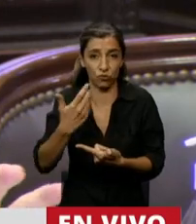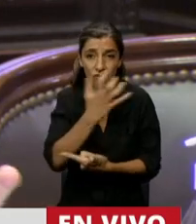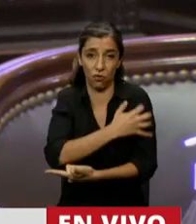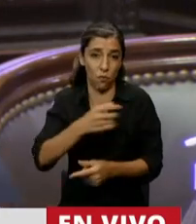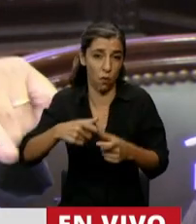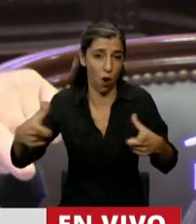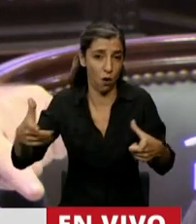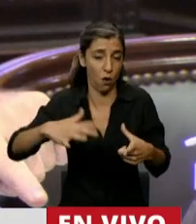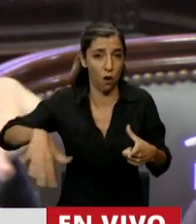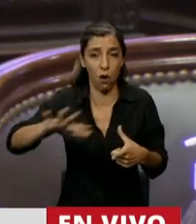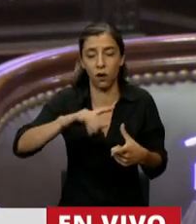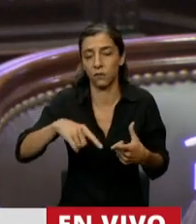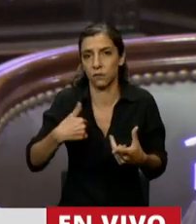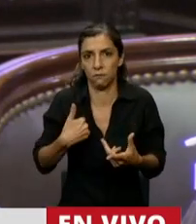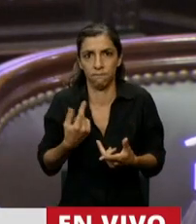a los argentinos,